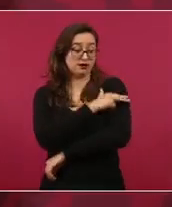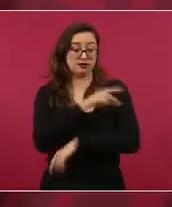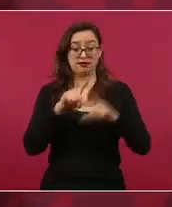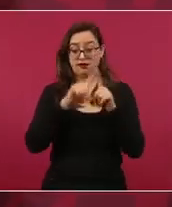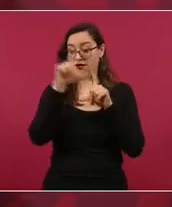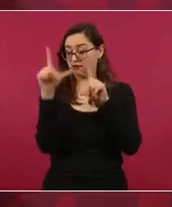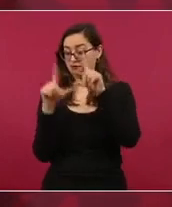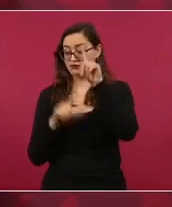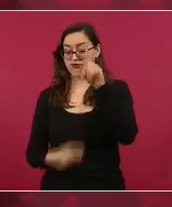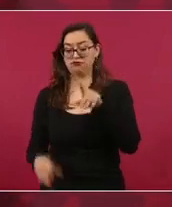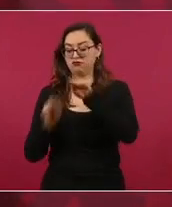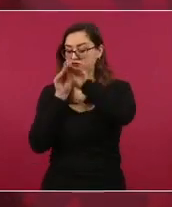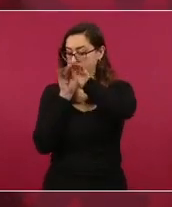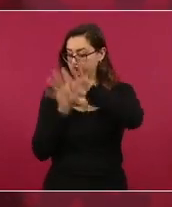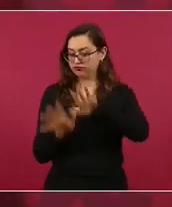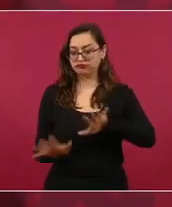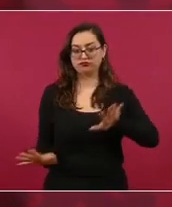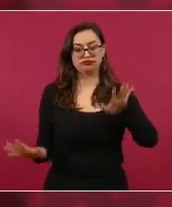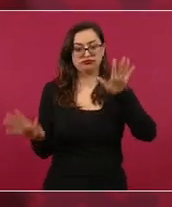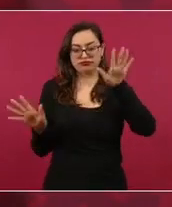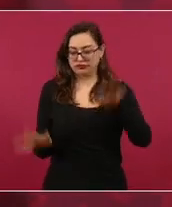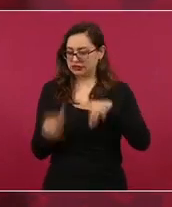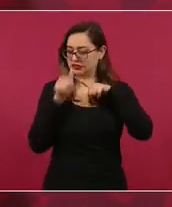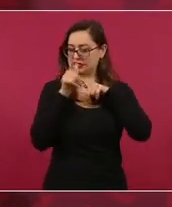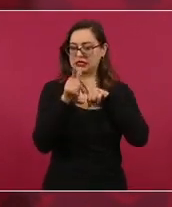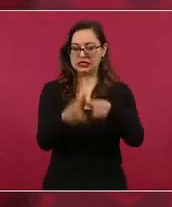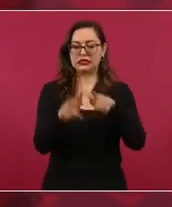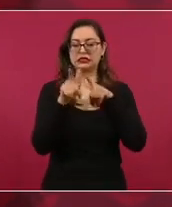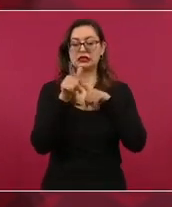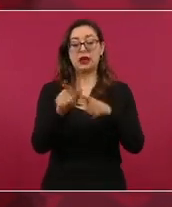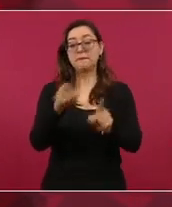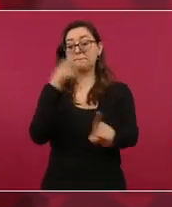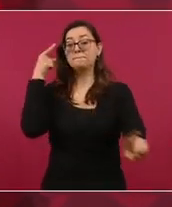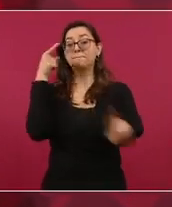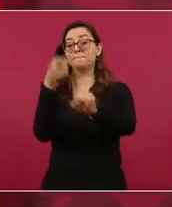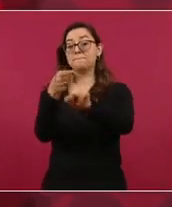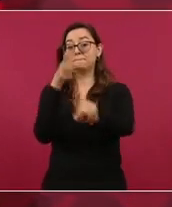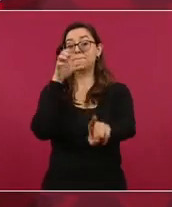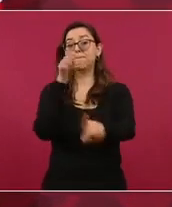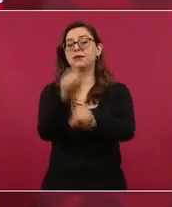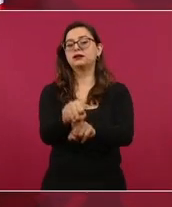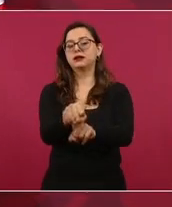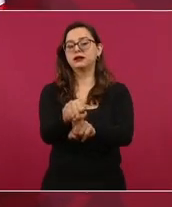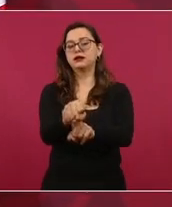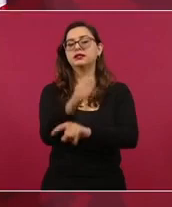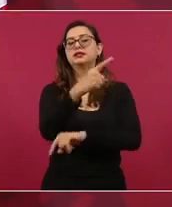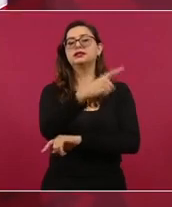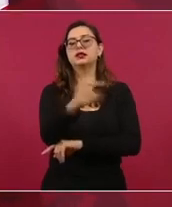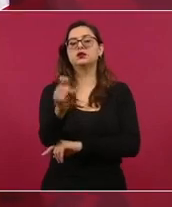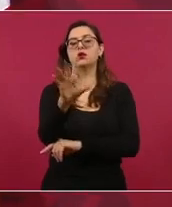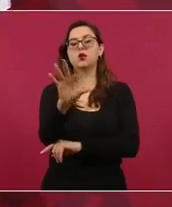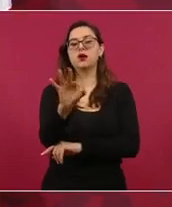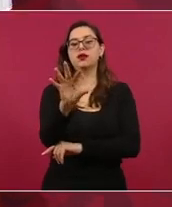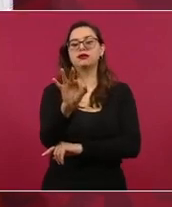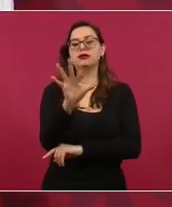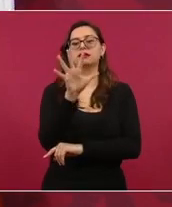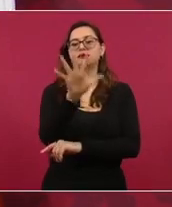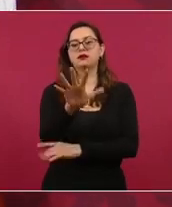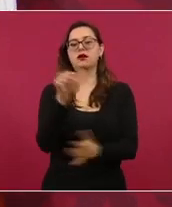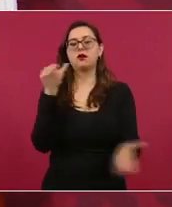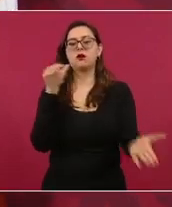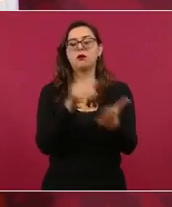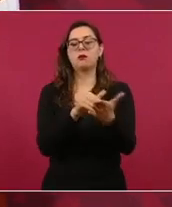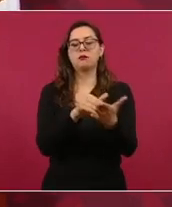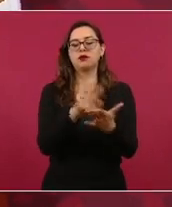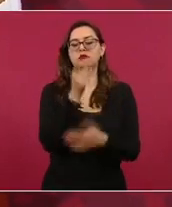Tenemos que llegar a 145,000 elementos. Tenemos